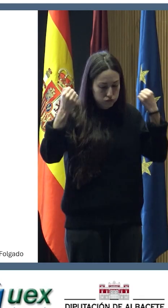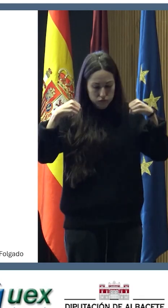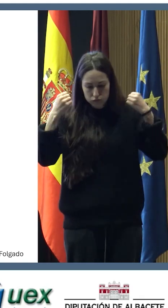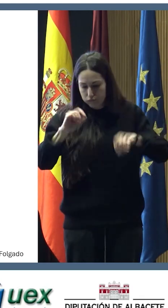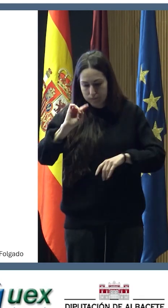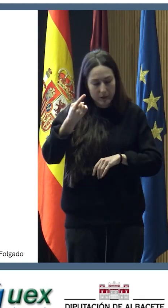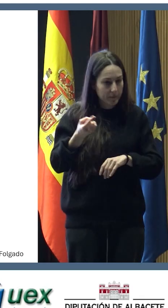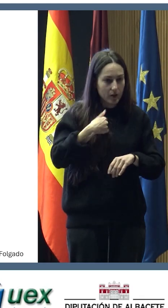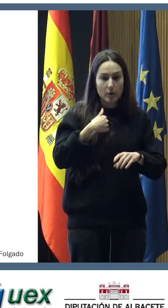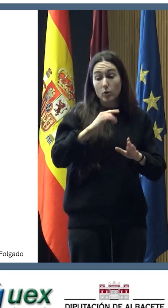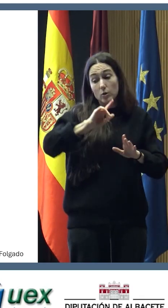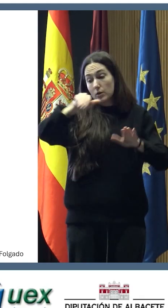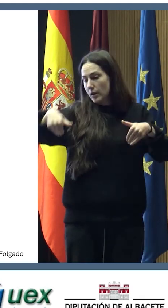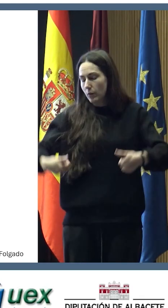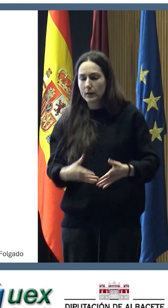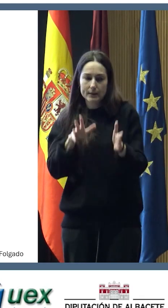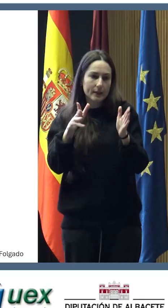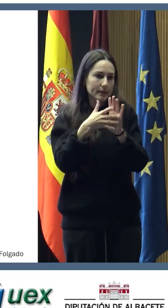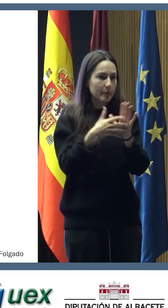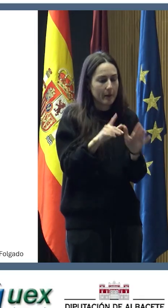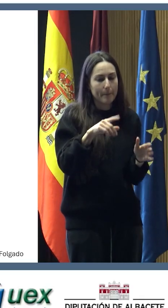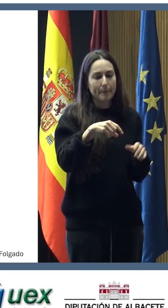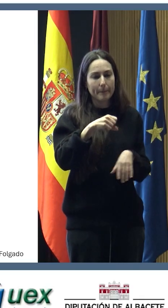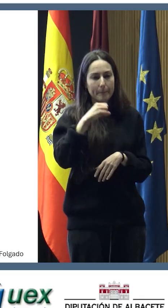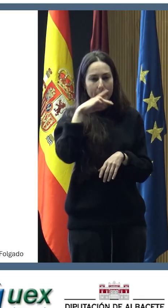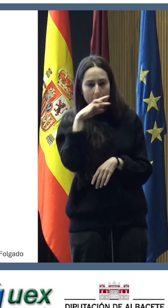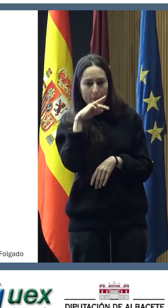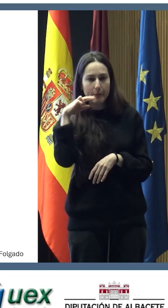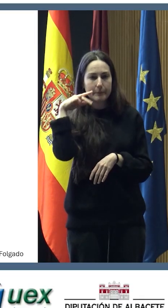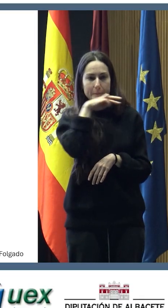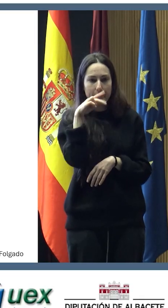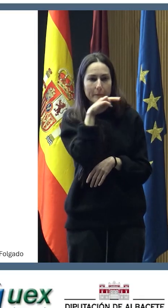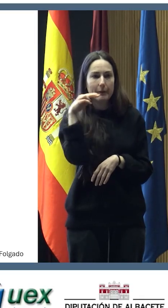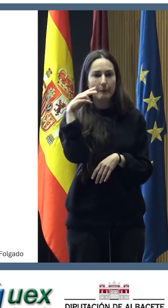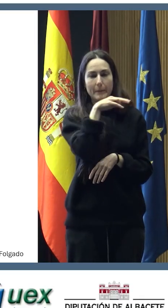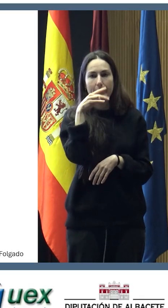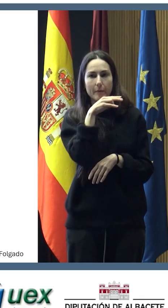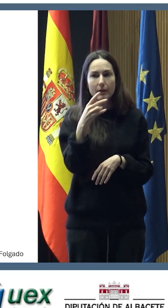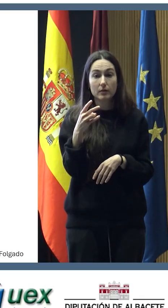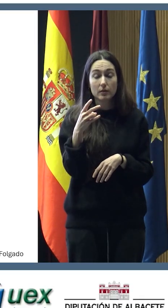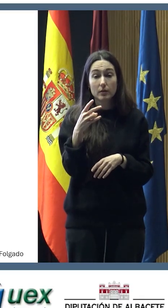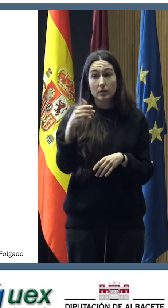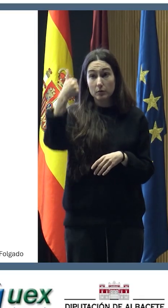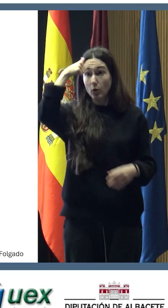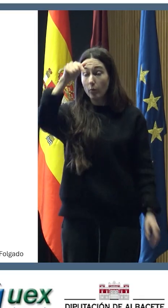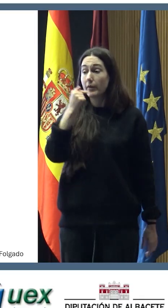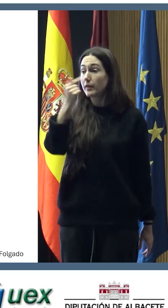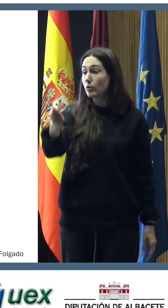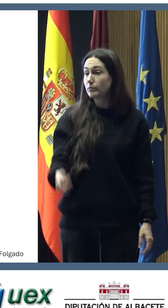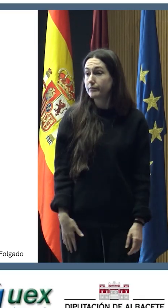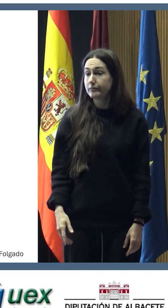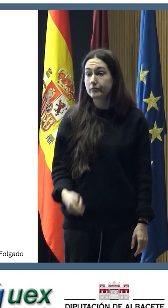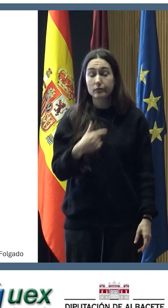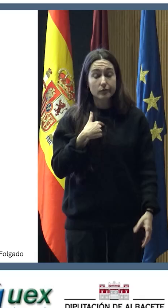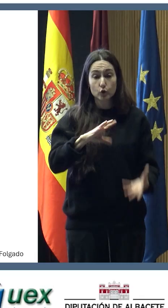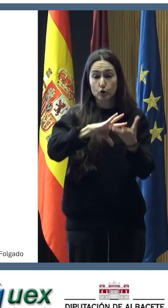formas tenía que regresar rápido, bla, bla, bla, bla, bla, bla. El hombre que dijo, me